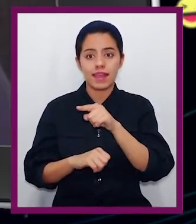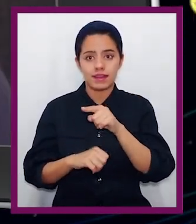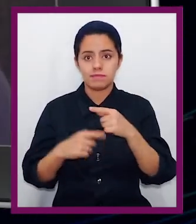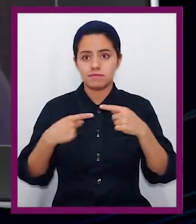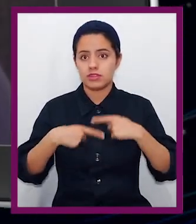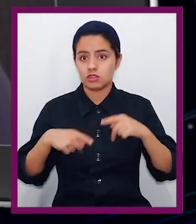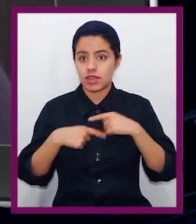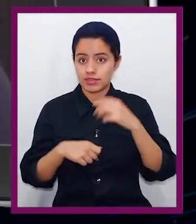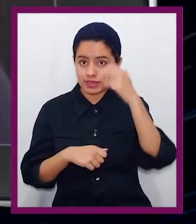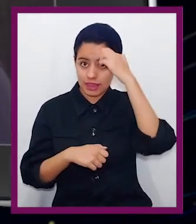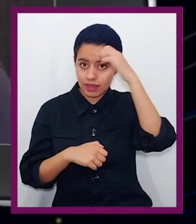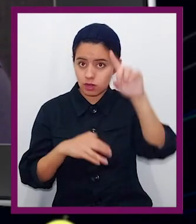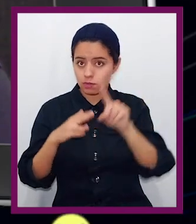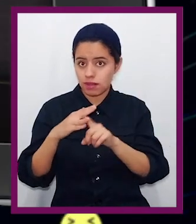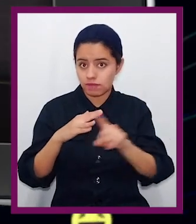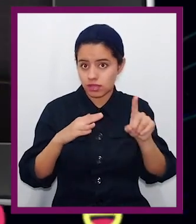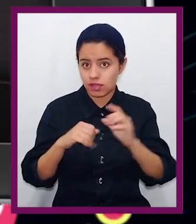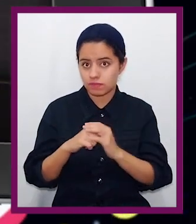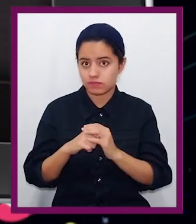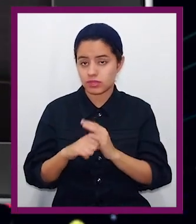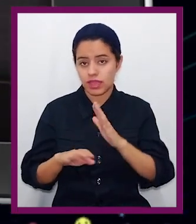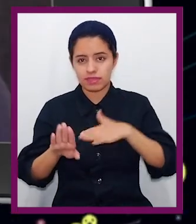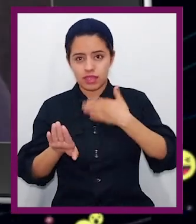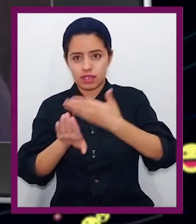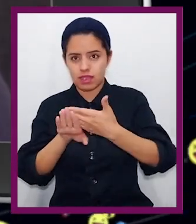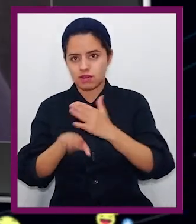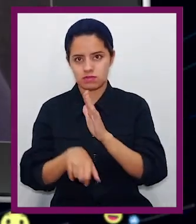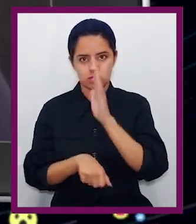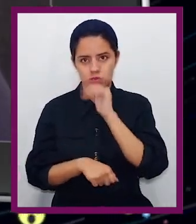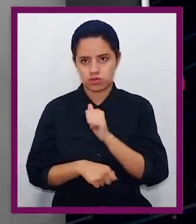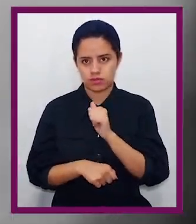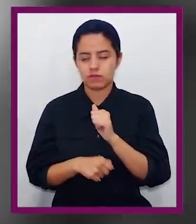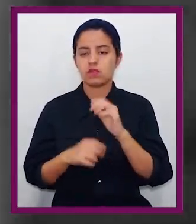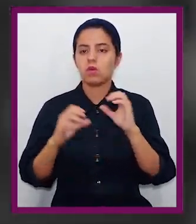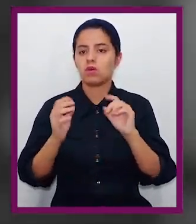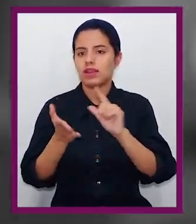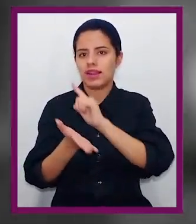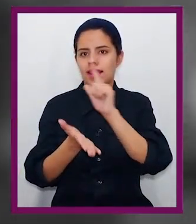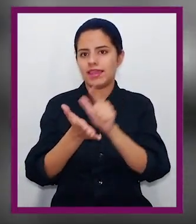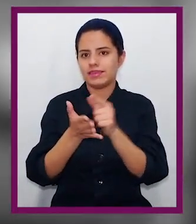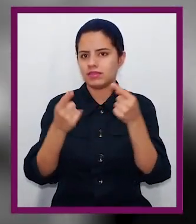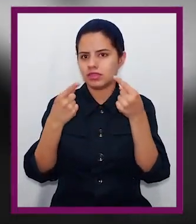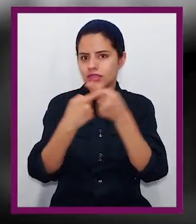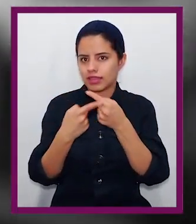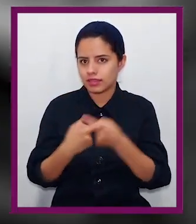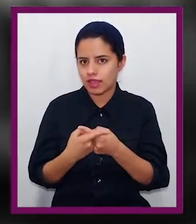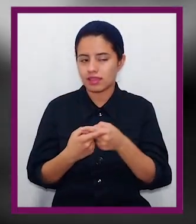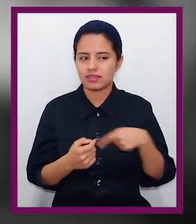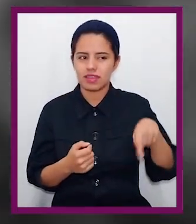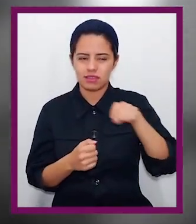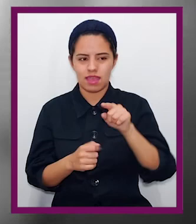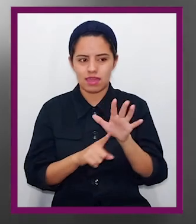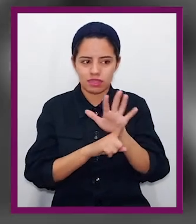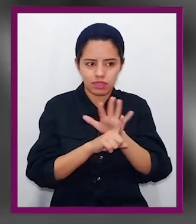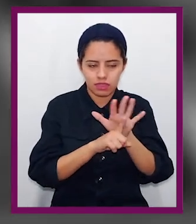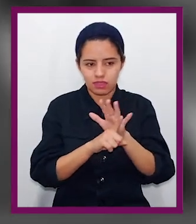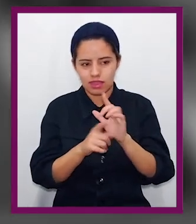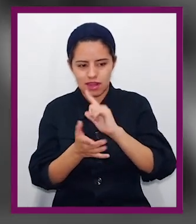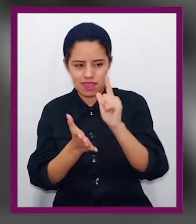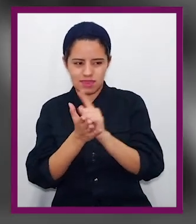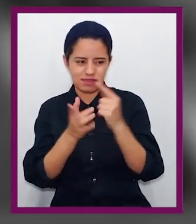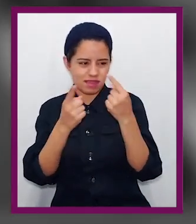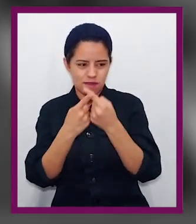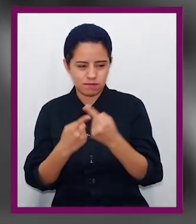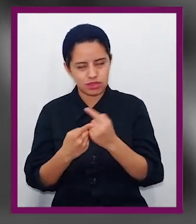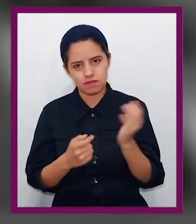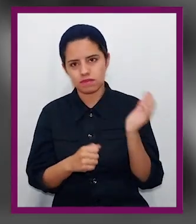inmigrante. Nada que tenga que ver con actividades ilegales, contenido que describa o promueva actos ilegales, contenido que